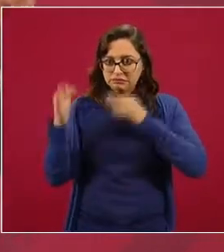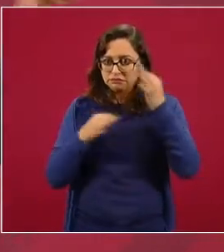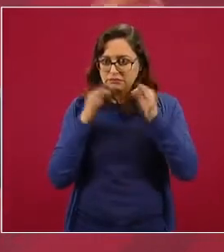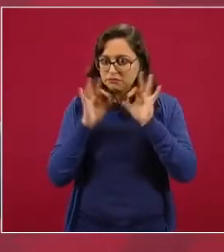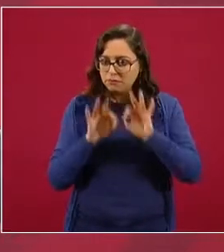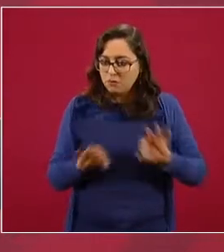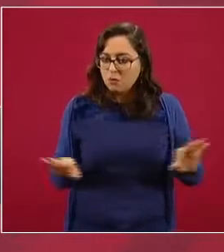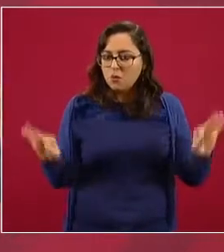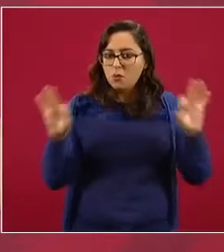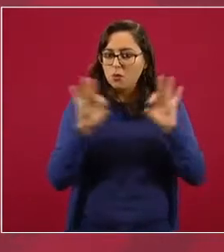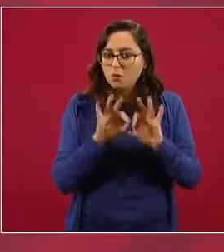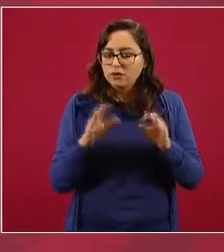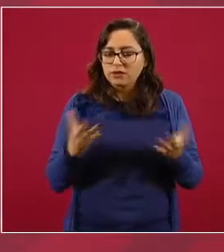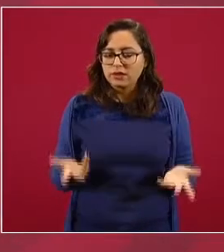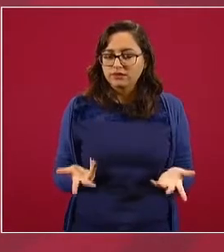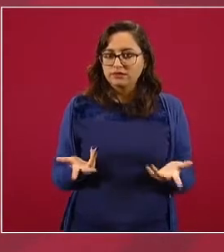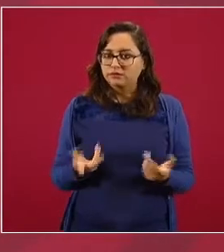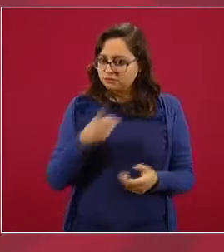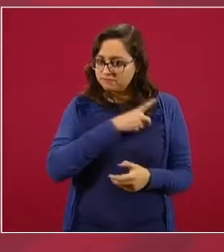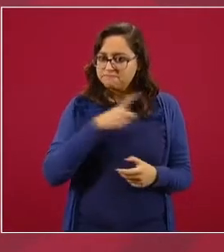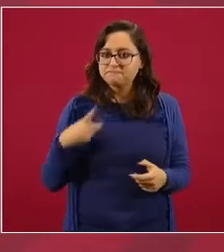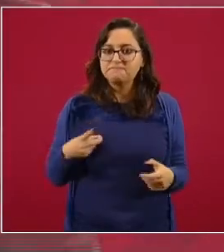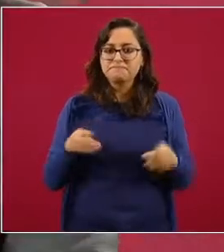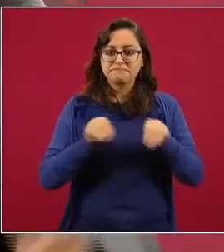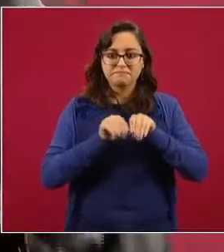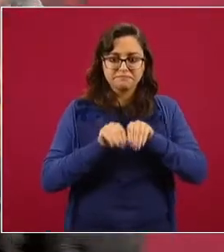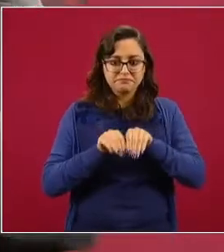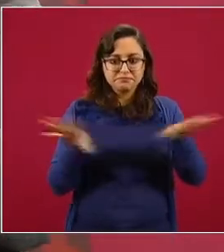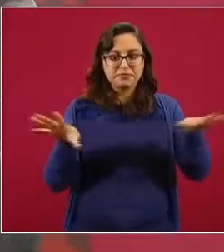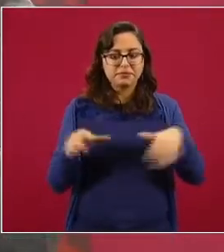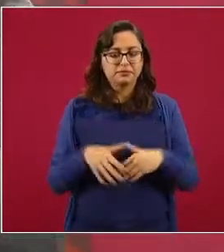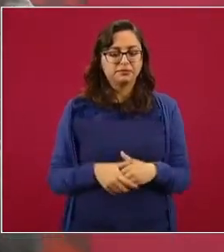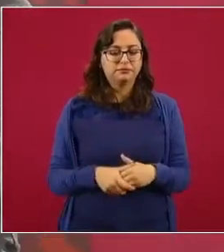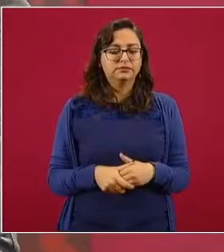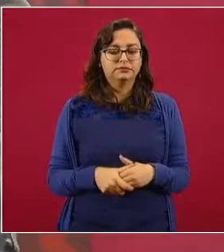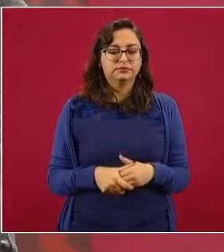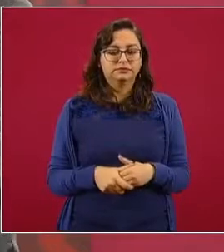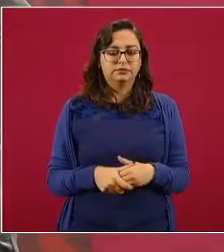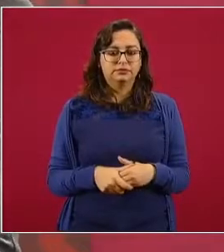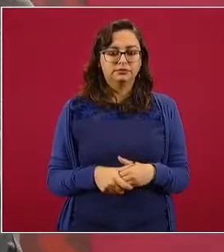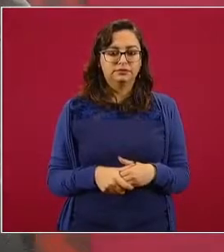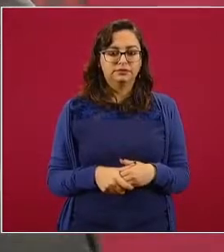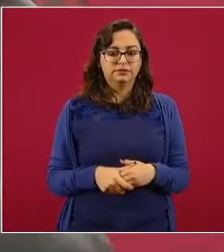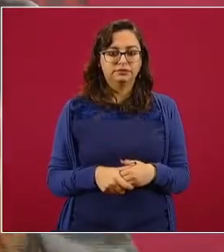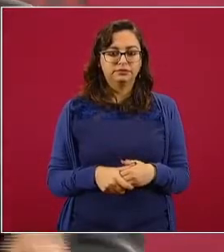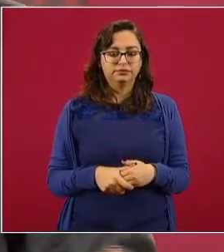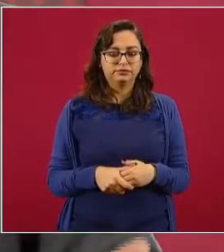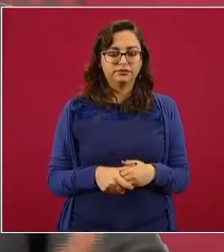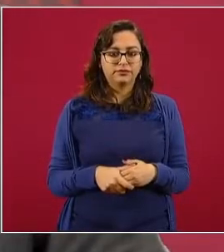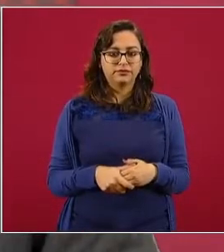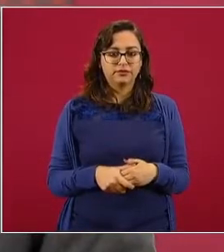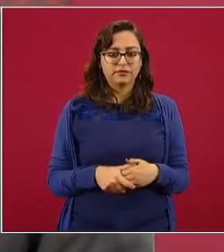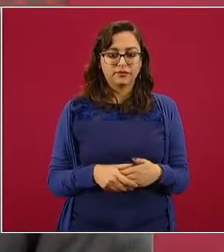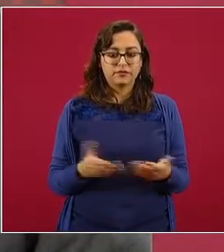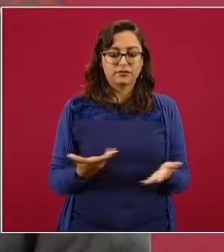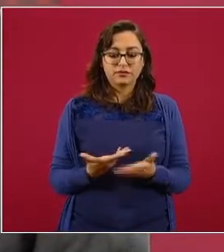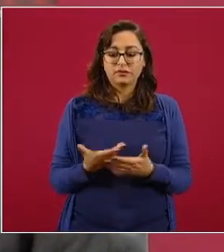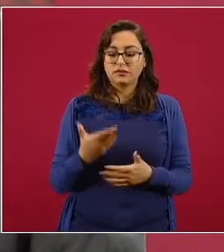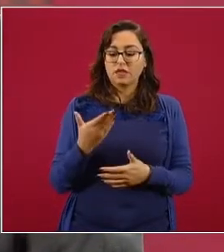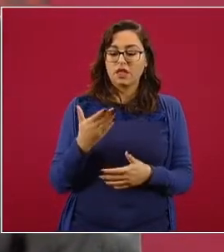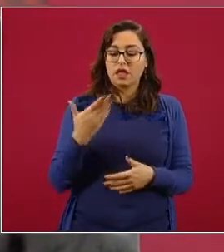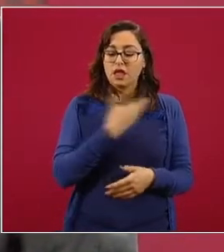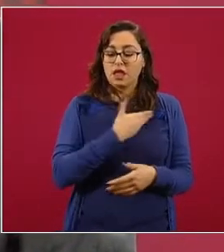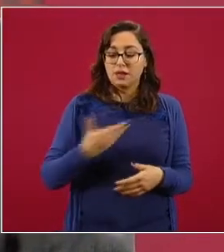¿Cómo no van a difundir de que antes de terminar el gobierno de Felipe